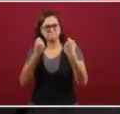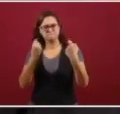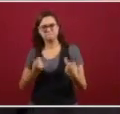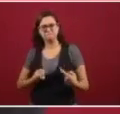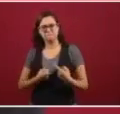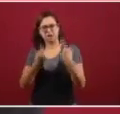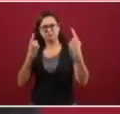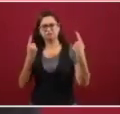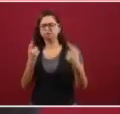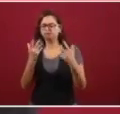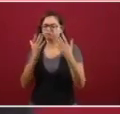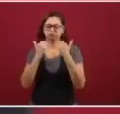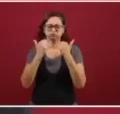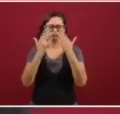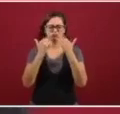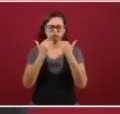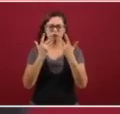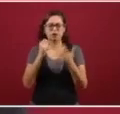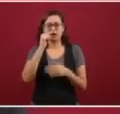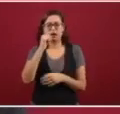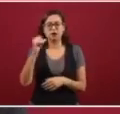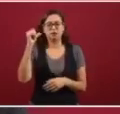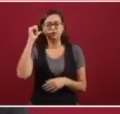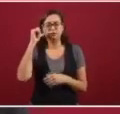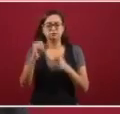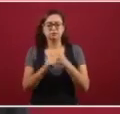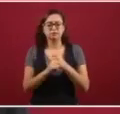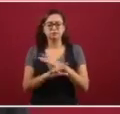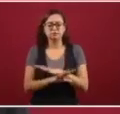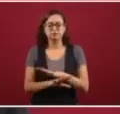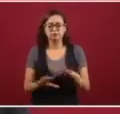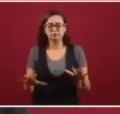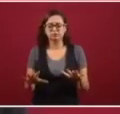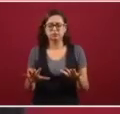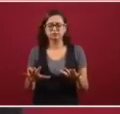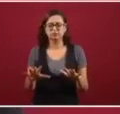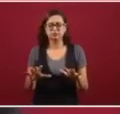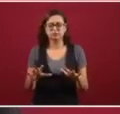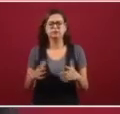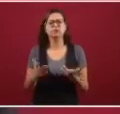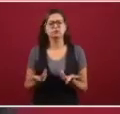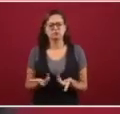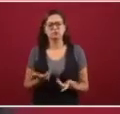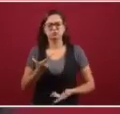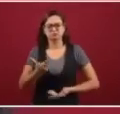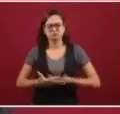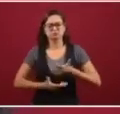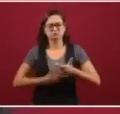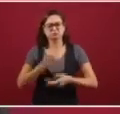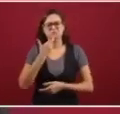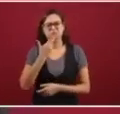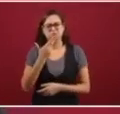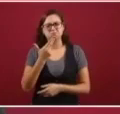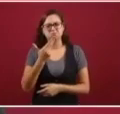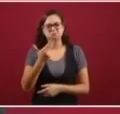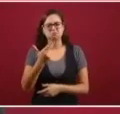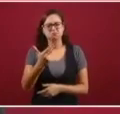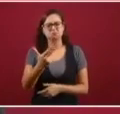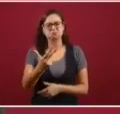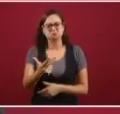Inclusive ayer me informaron de que van por buen camino las pláticas